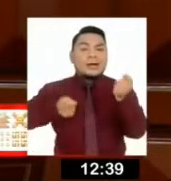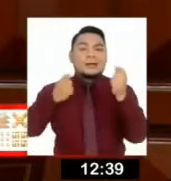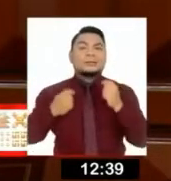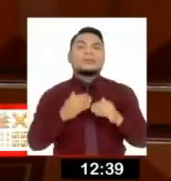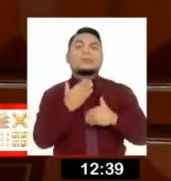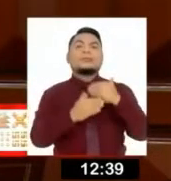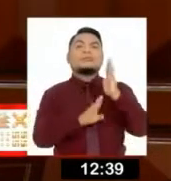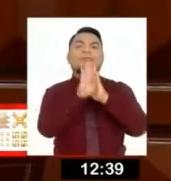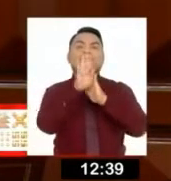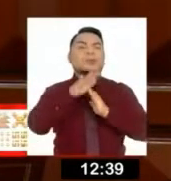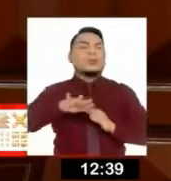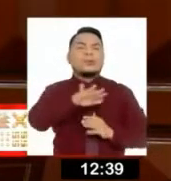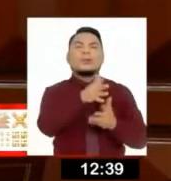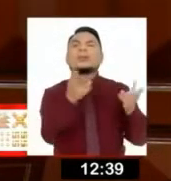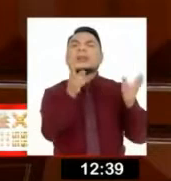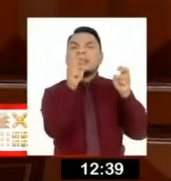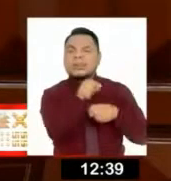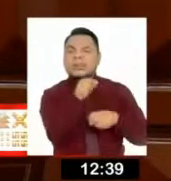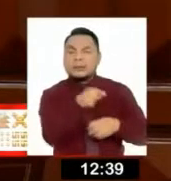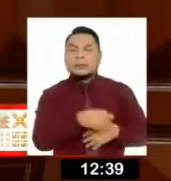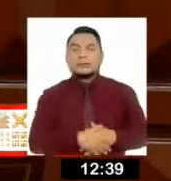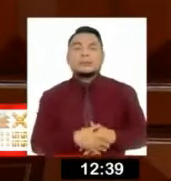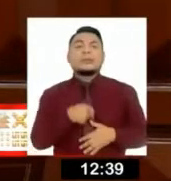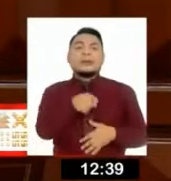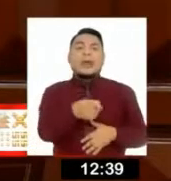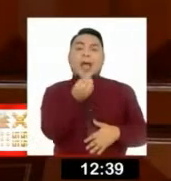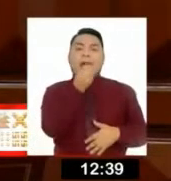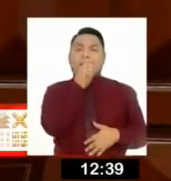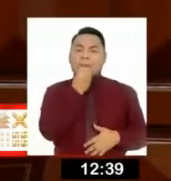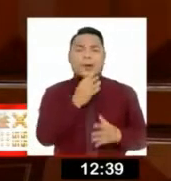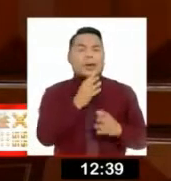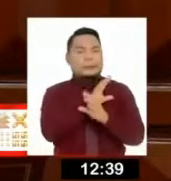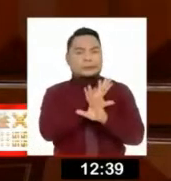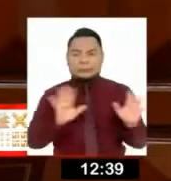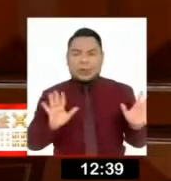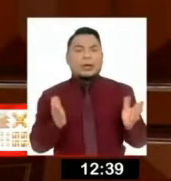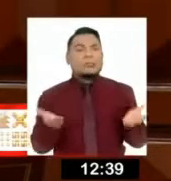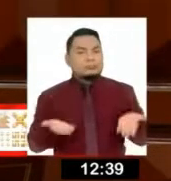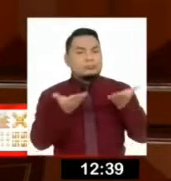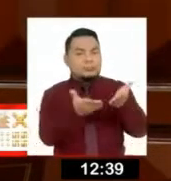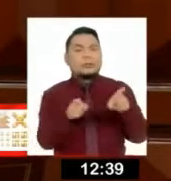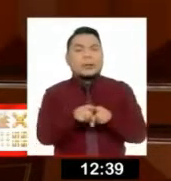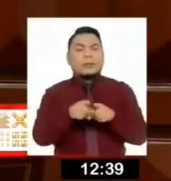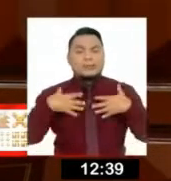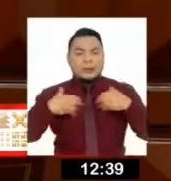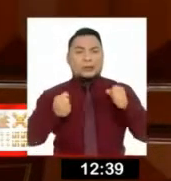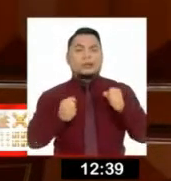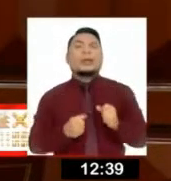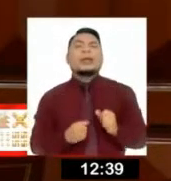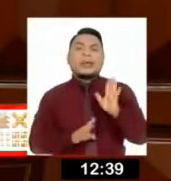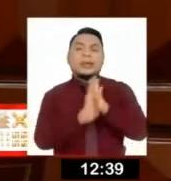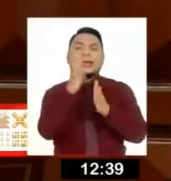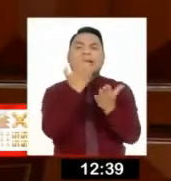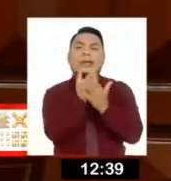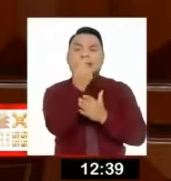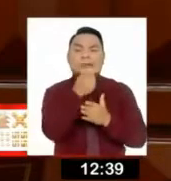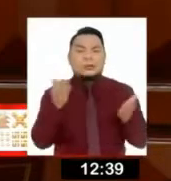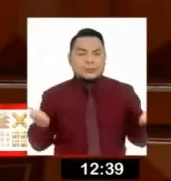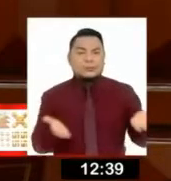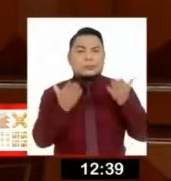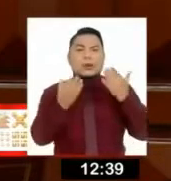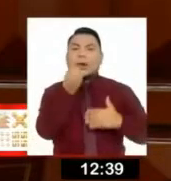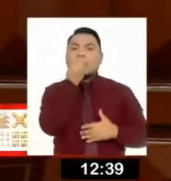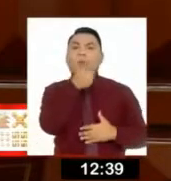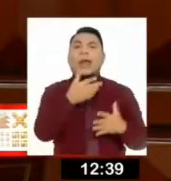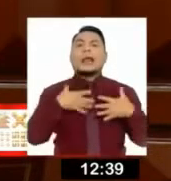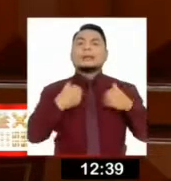rural. Hambre y desnutrición cero, con salud y reactivación económica, promoviendo el consumo de